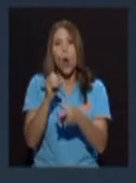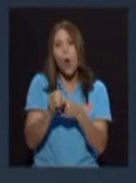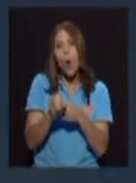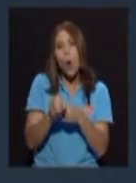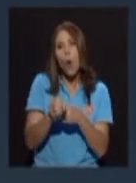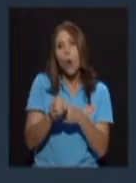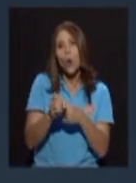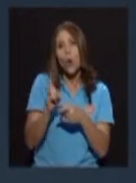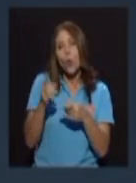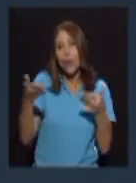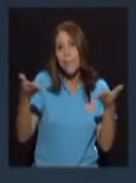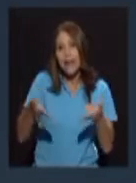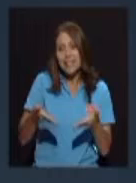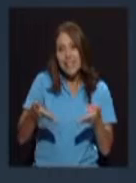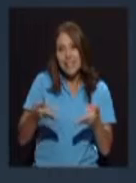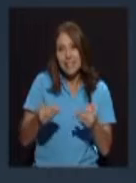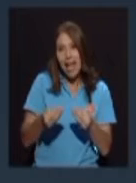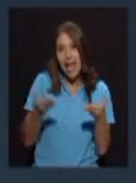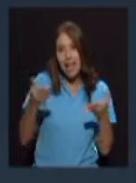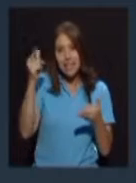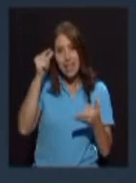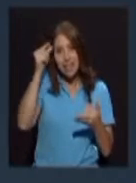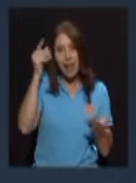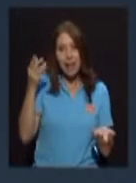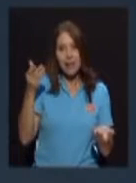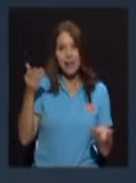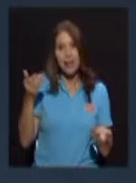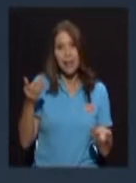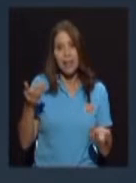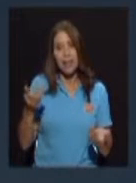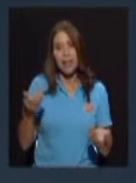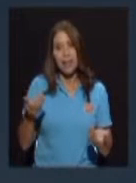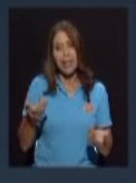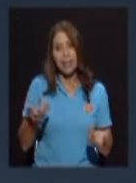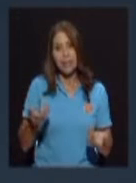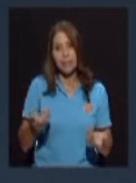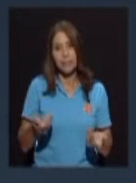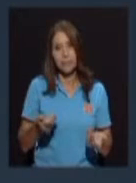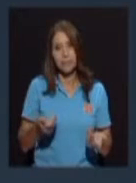presencia estatal. Me parece que en